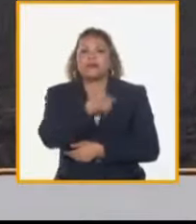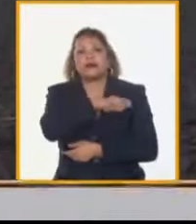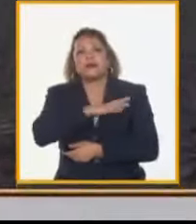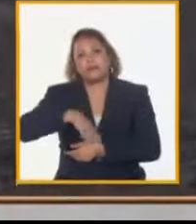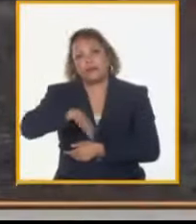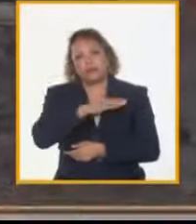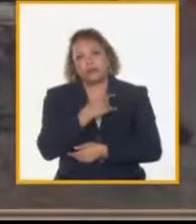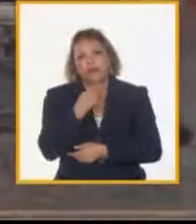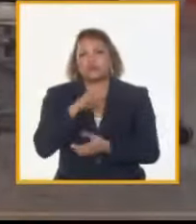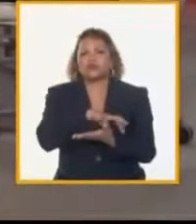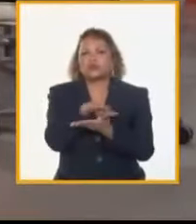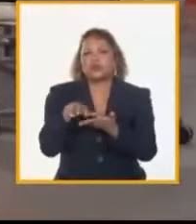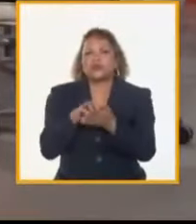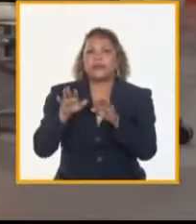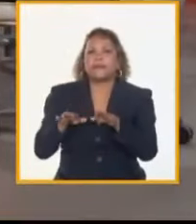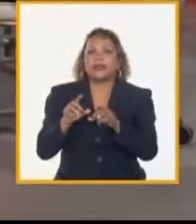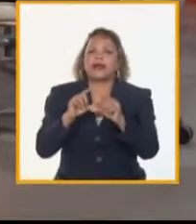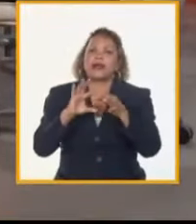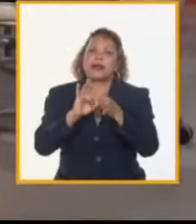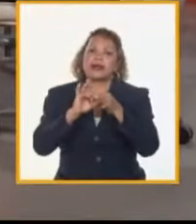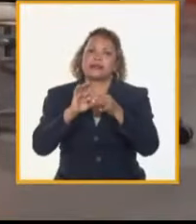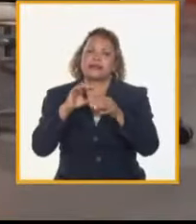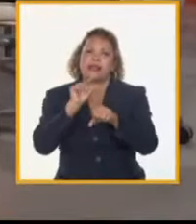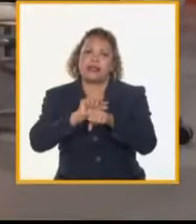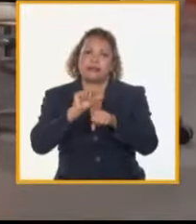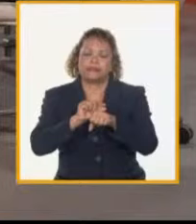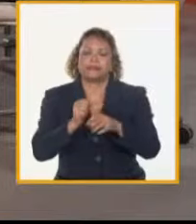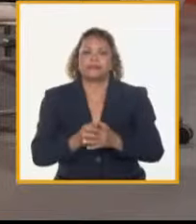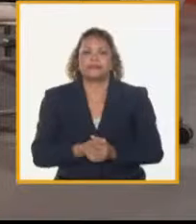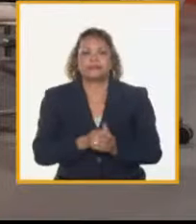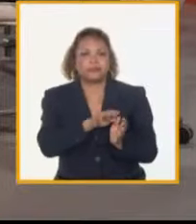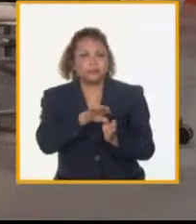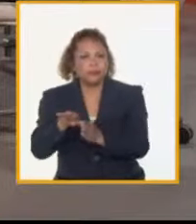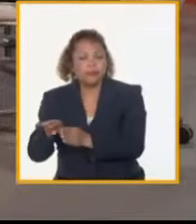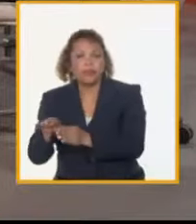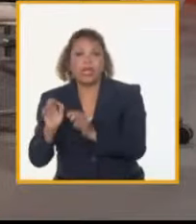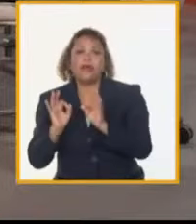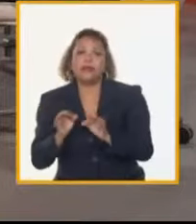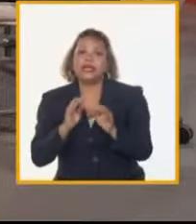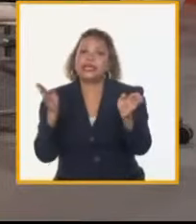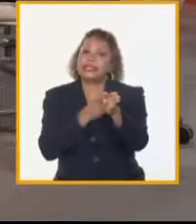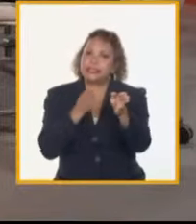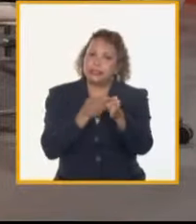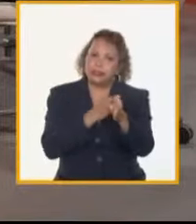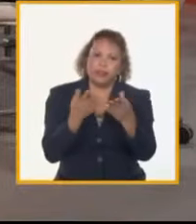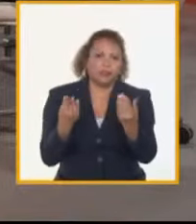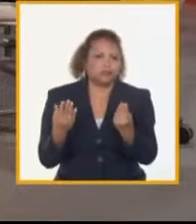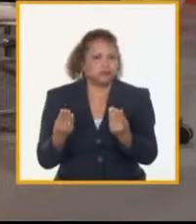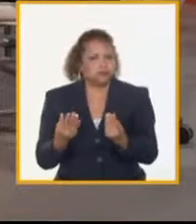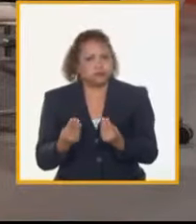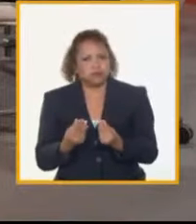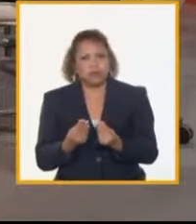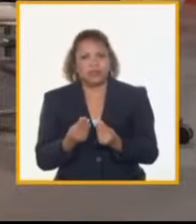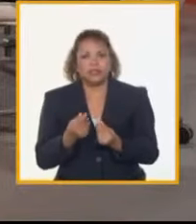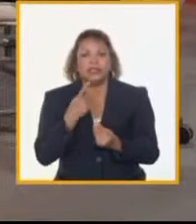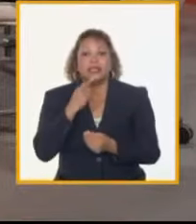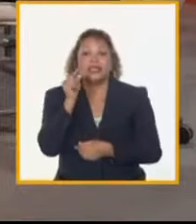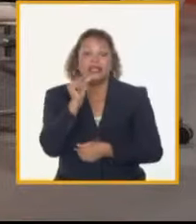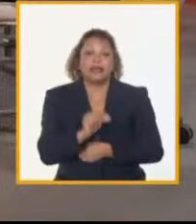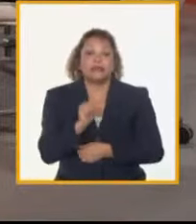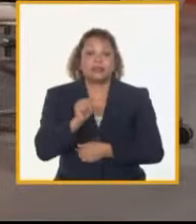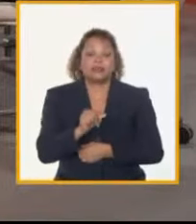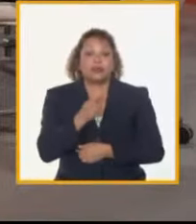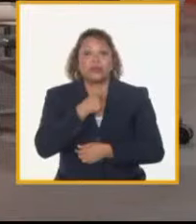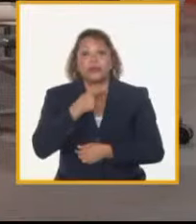las preocupaciones que tienen. Están las indisciplinas también. No debemos dejar de pasar de las indisciplinas, donde las cabeceras llegan con